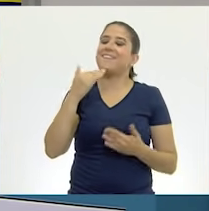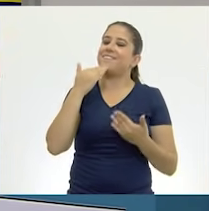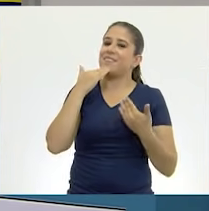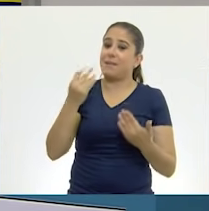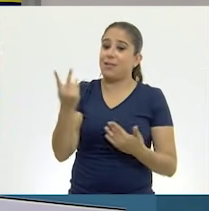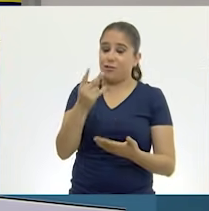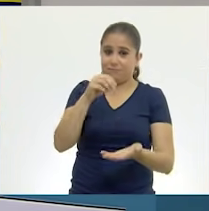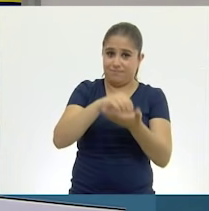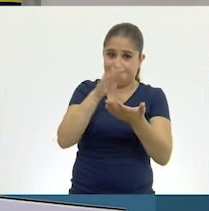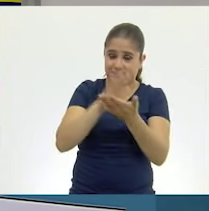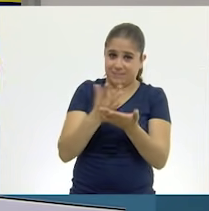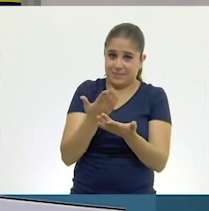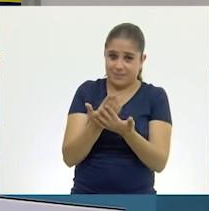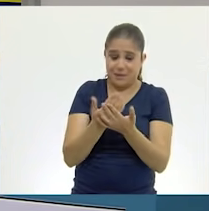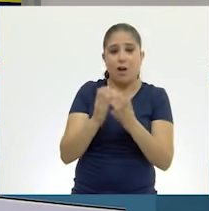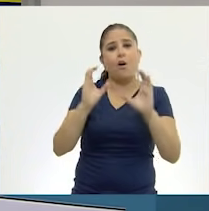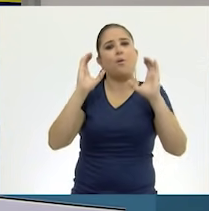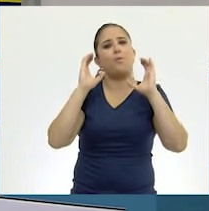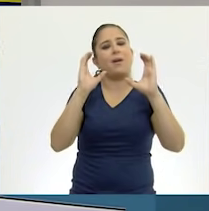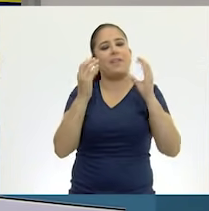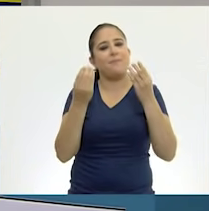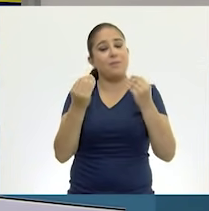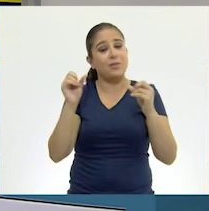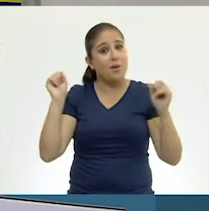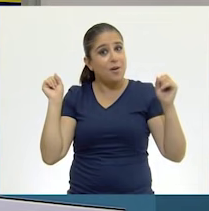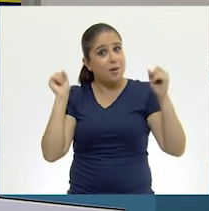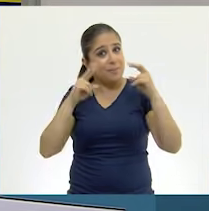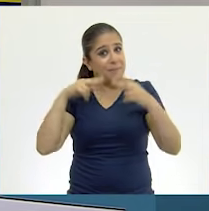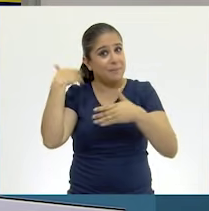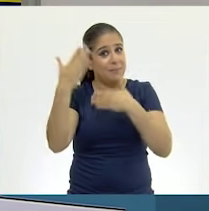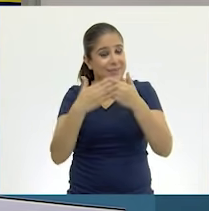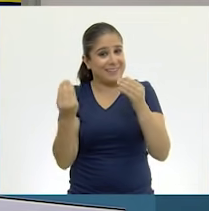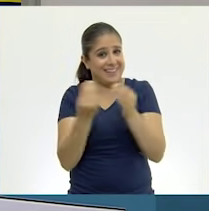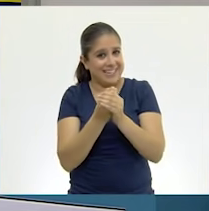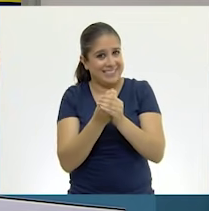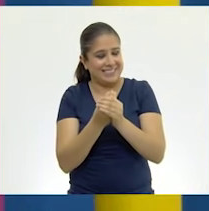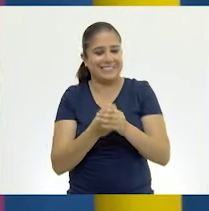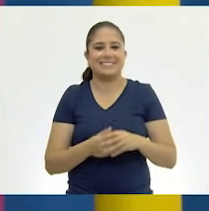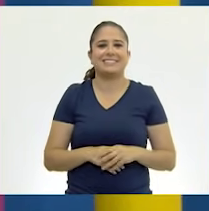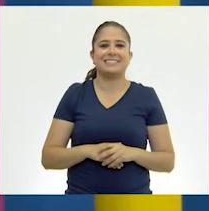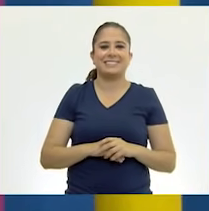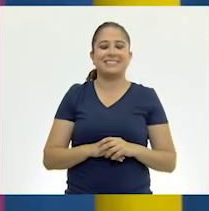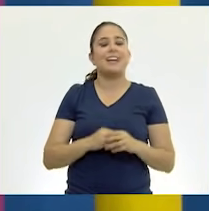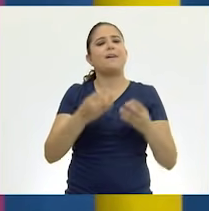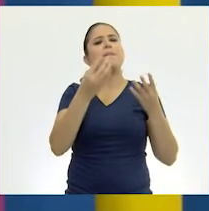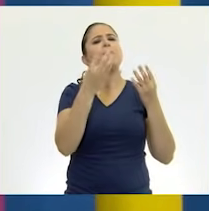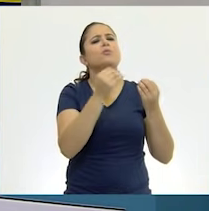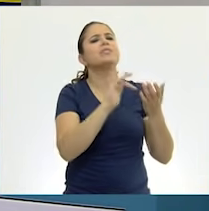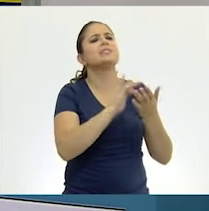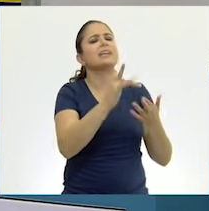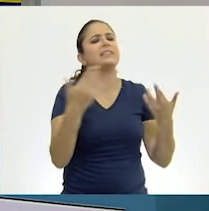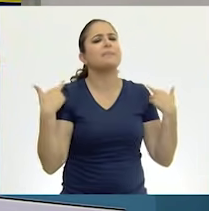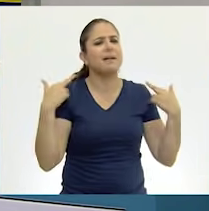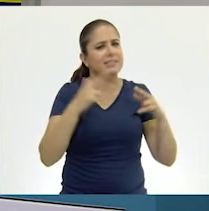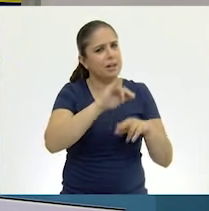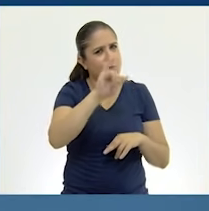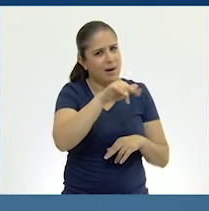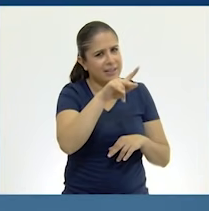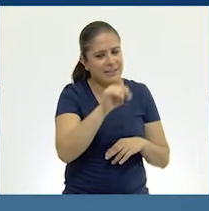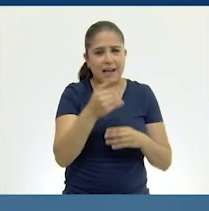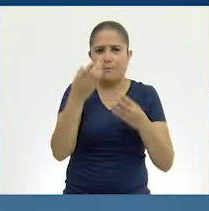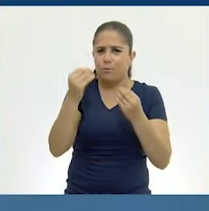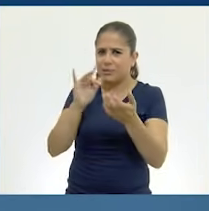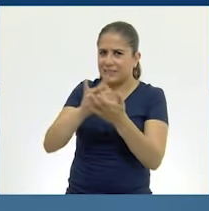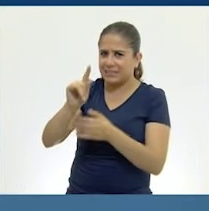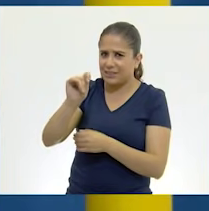sus registros. Cuídense mucho y nos vemos la siguiente clase. Muchísimas gracias, gracias, maestra Juanita. Muchísimas